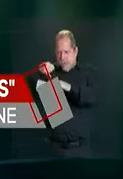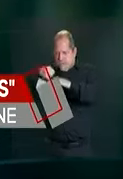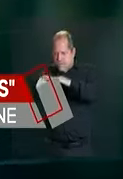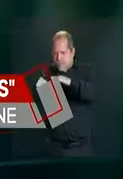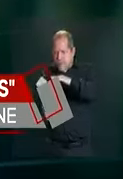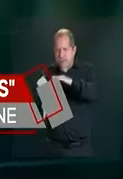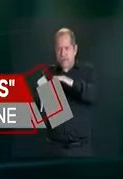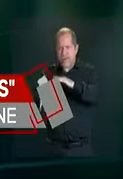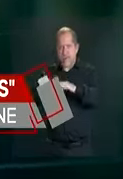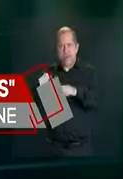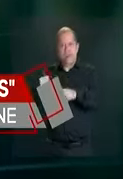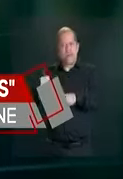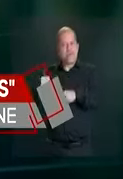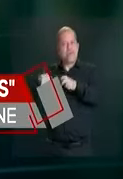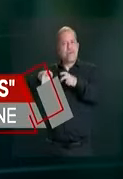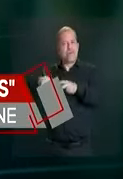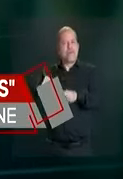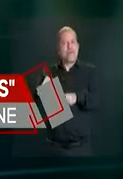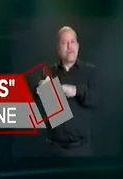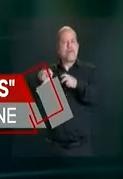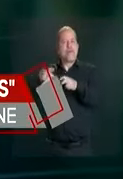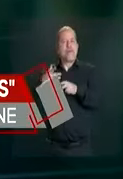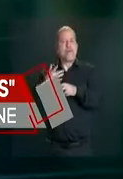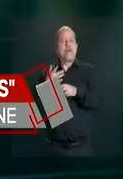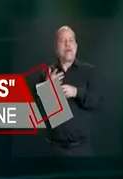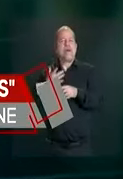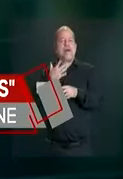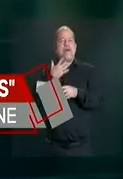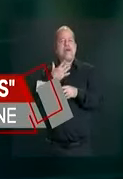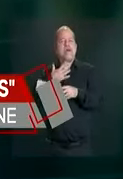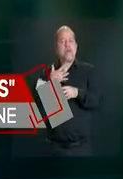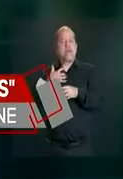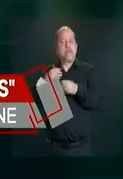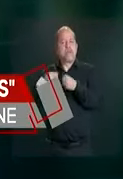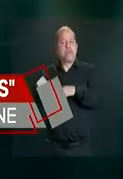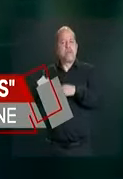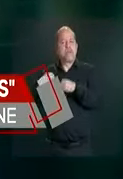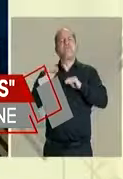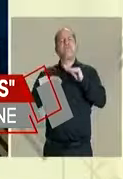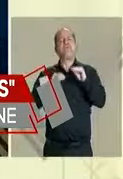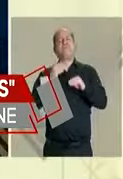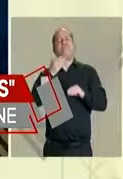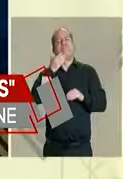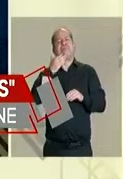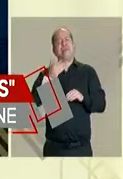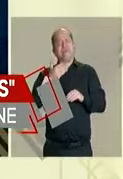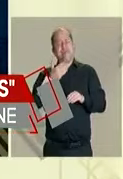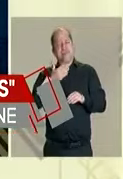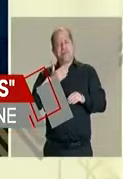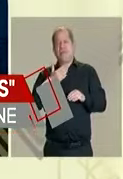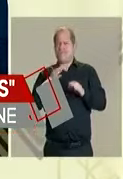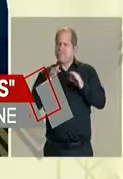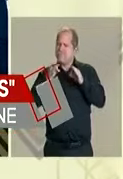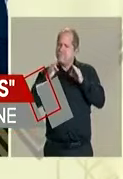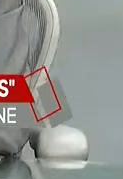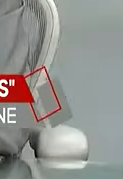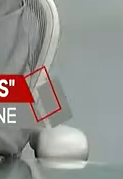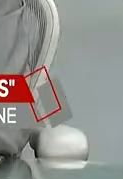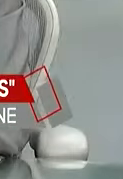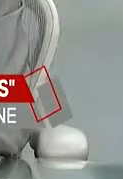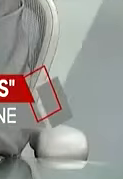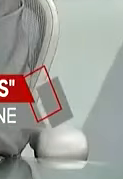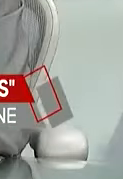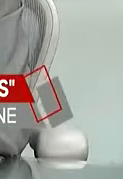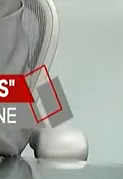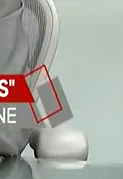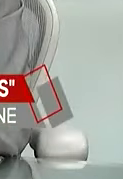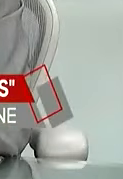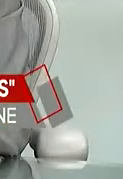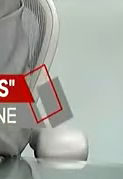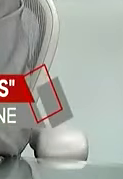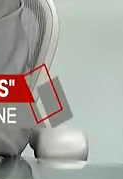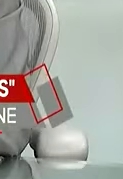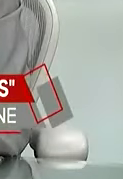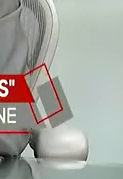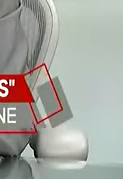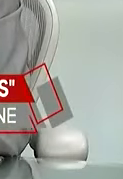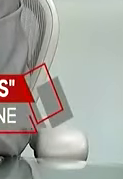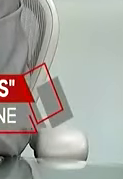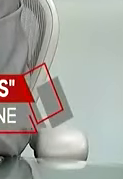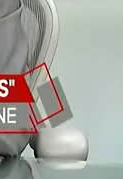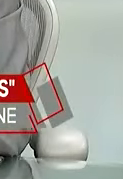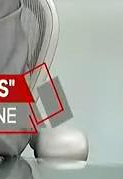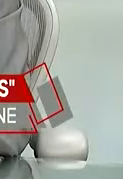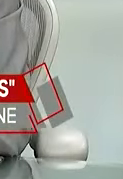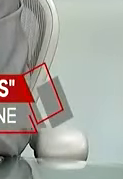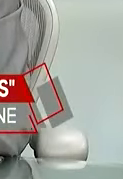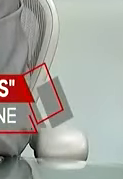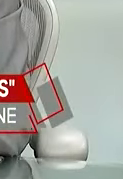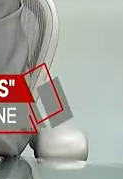ensayos. Creo que vamos caminando bien rumbo al tercer debate. Entonces, en términos redondos, ¿ustedes quedan satisfechos con